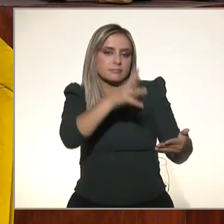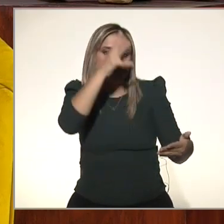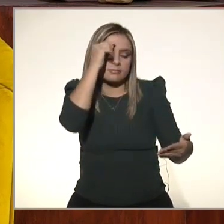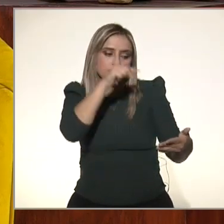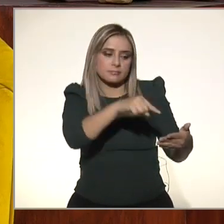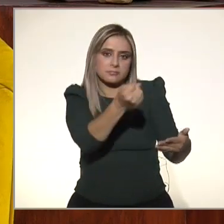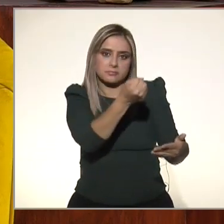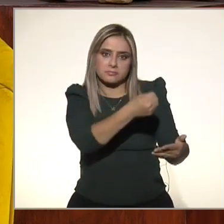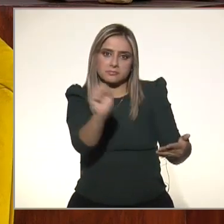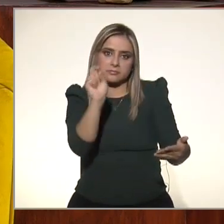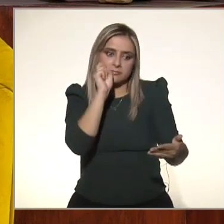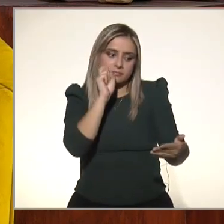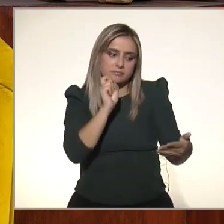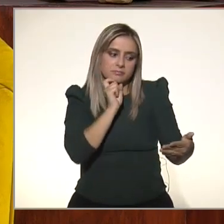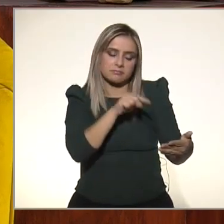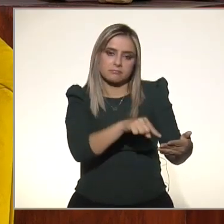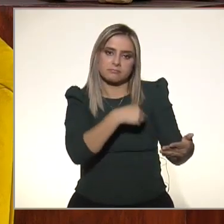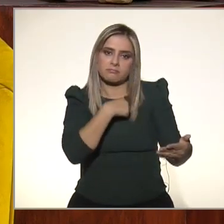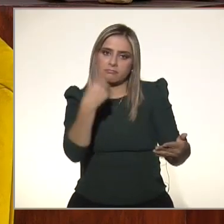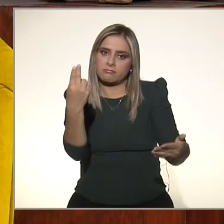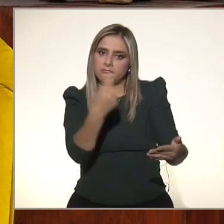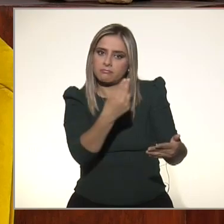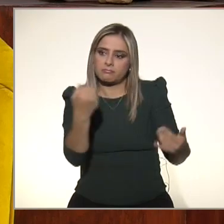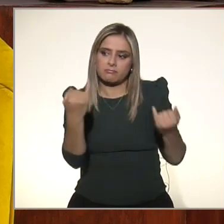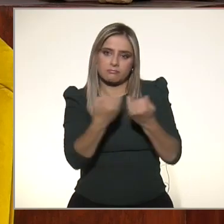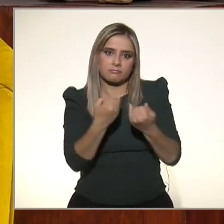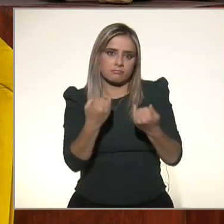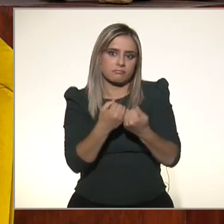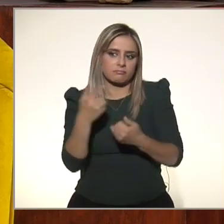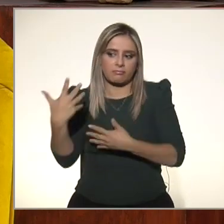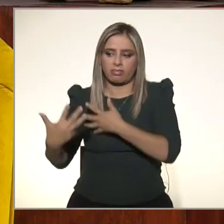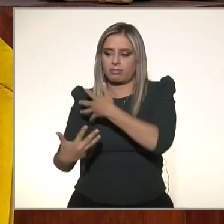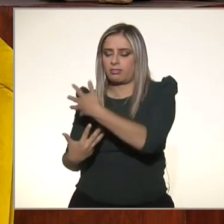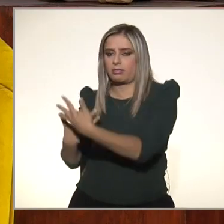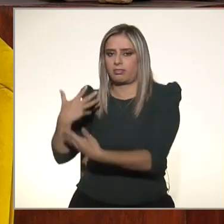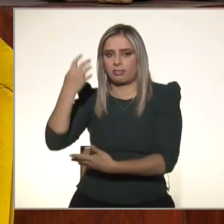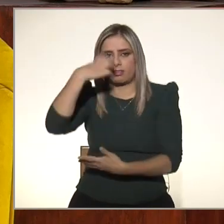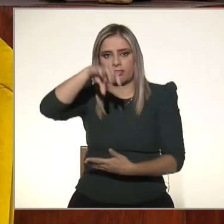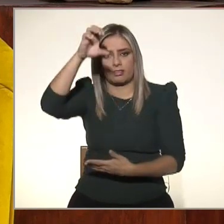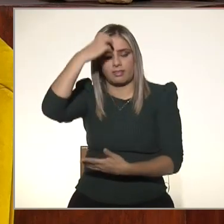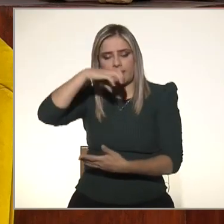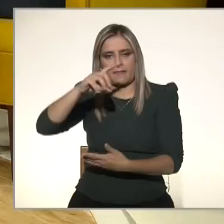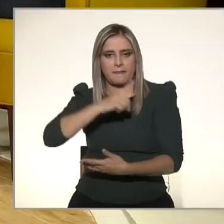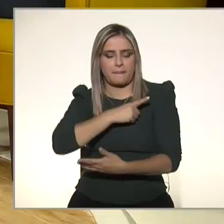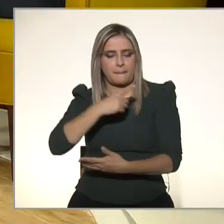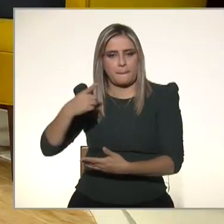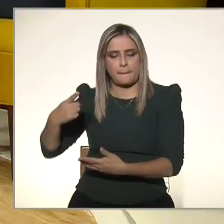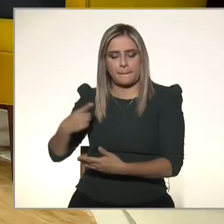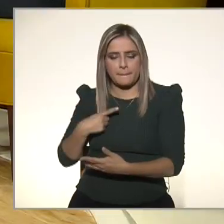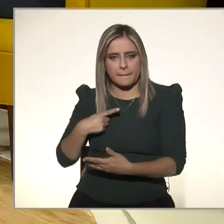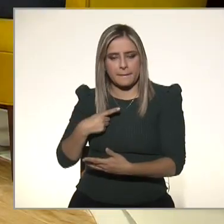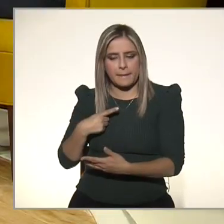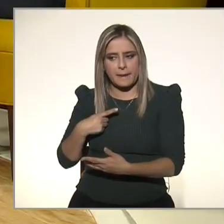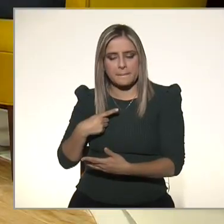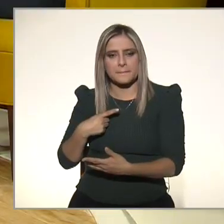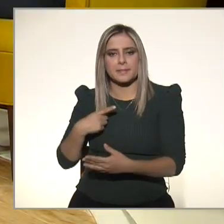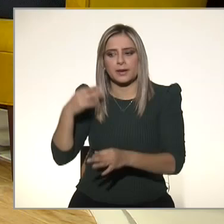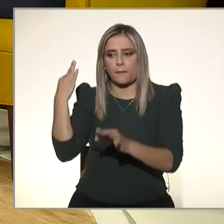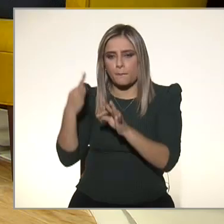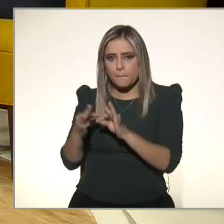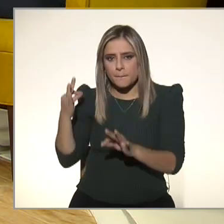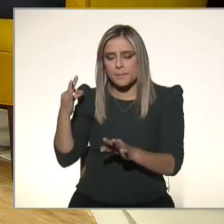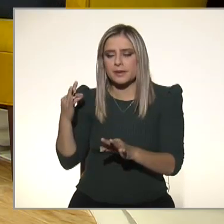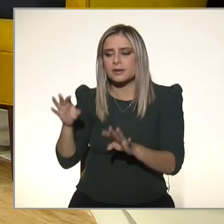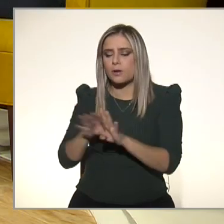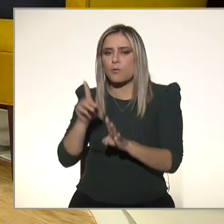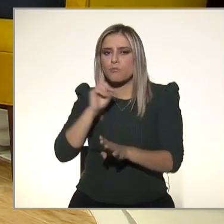de éxito, digamos, una relación sexual, ¿no? Esta idea de que uno tiene que, en efecto, cumplir un